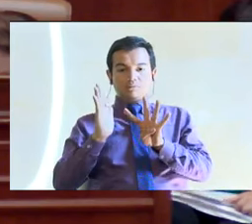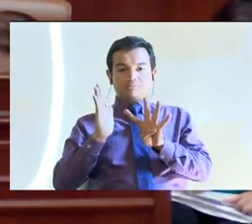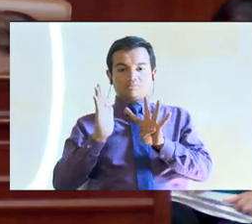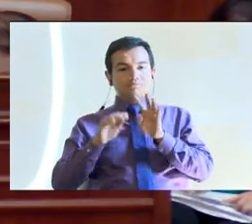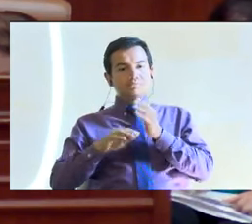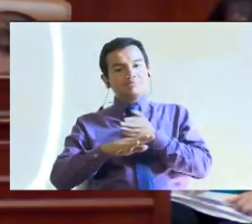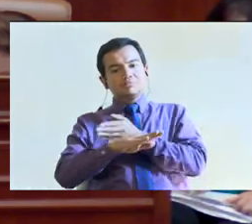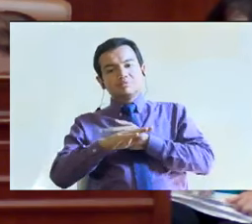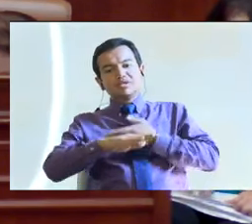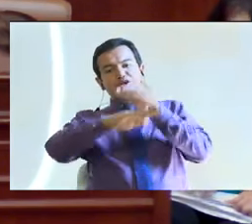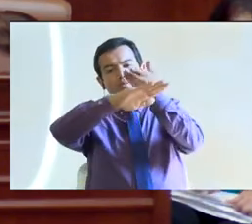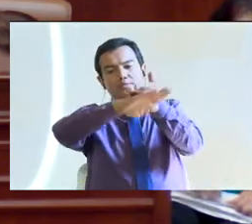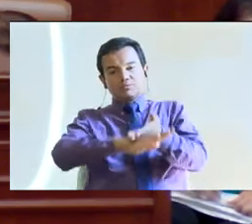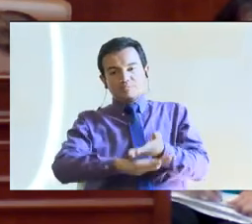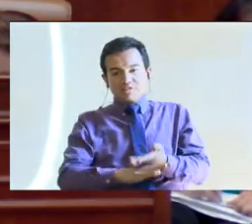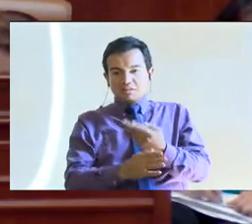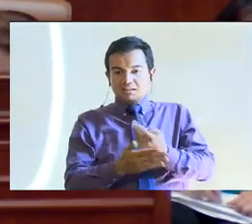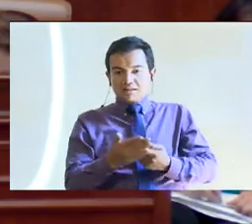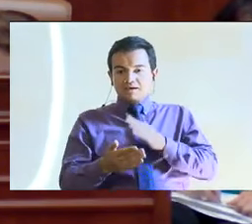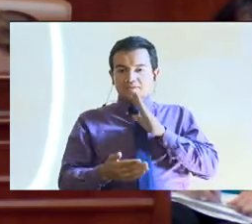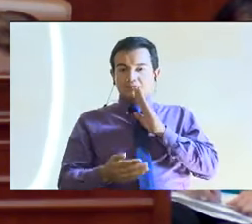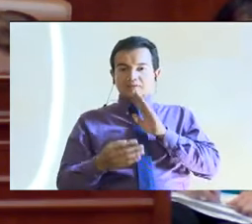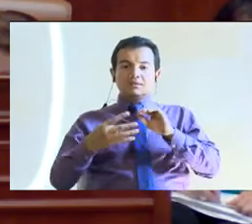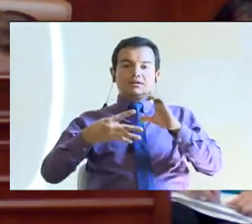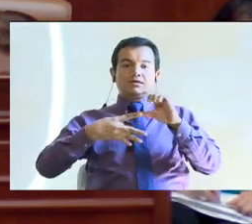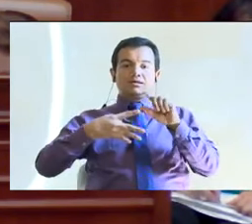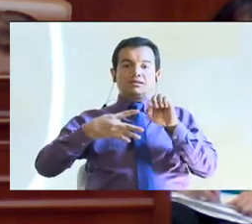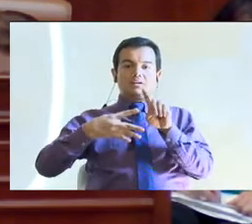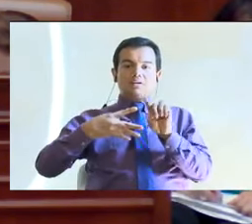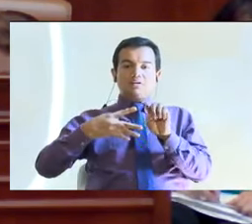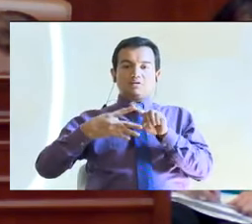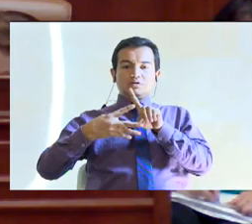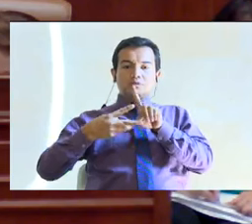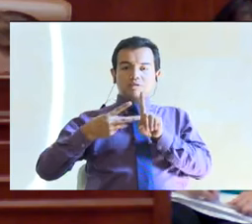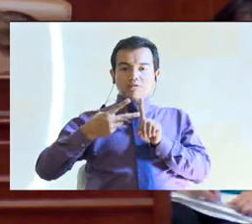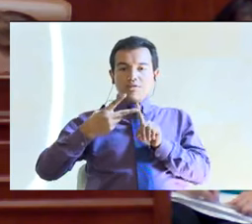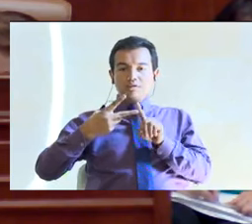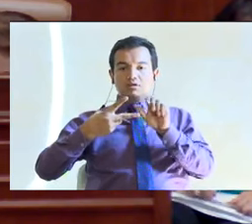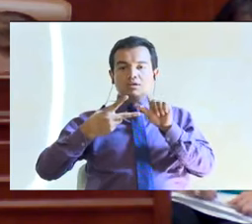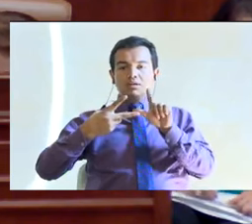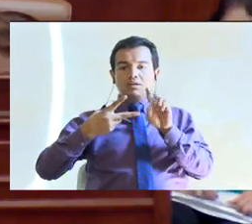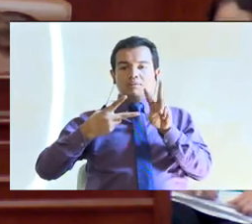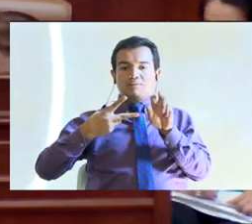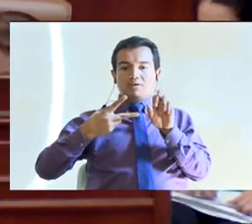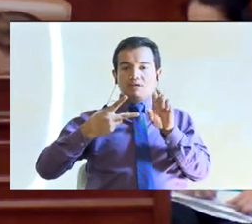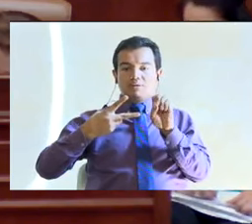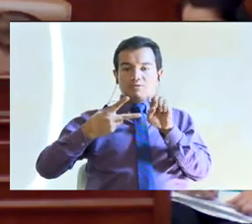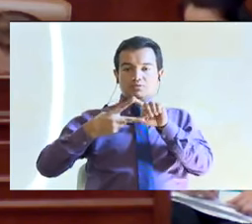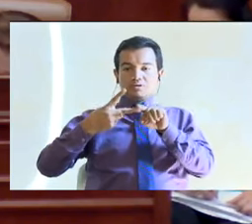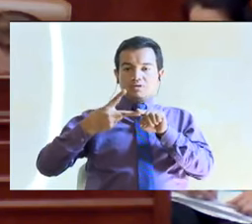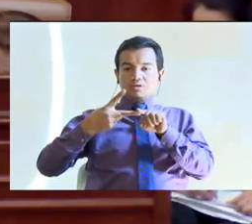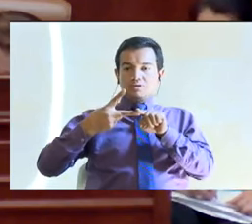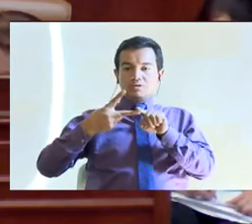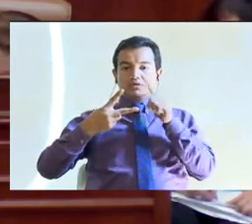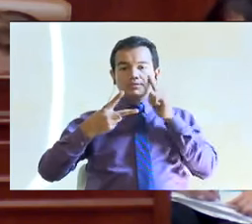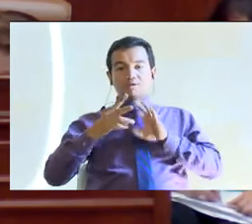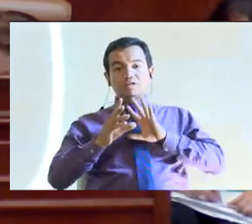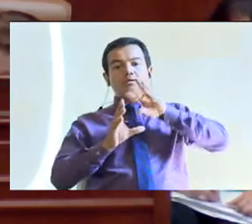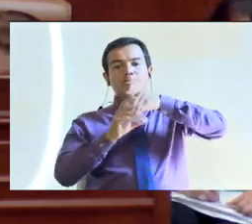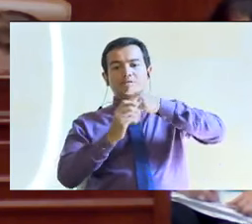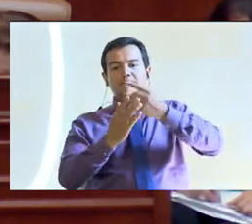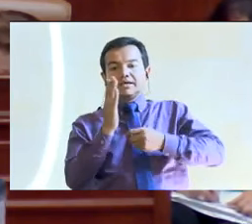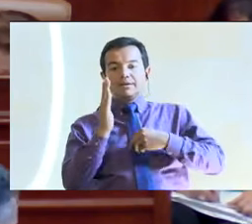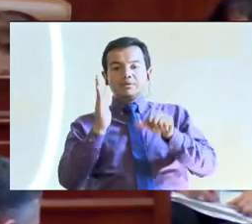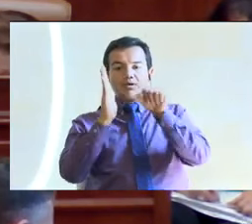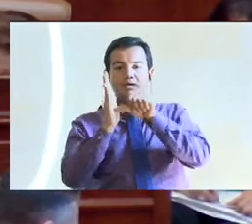algunas proposiciones de Carlos Alejandro Chacón y y Álvaro ná Prada pero fueron dejadas como constancia sobre varios